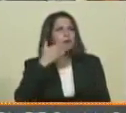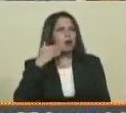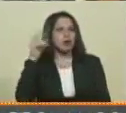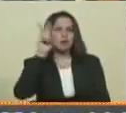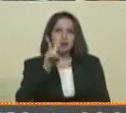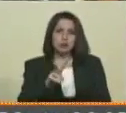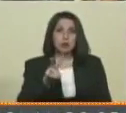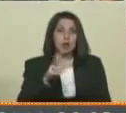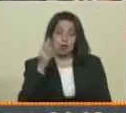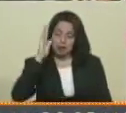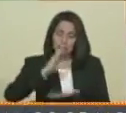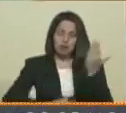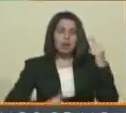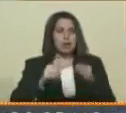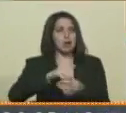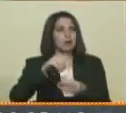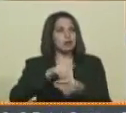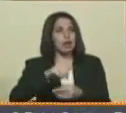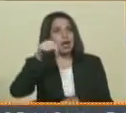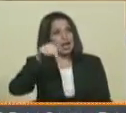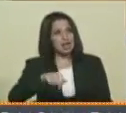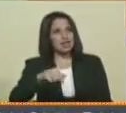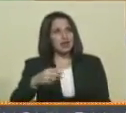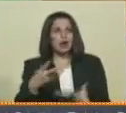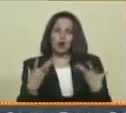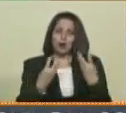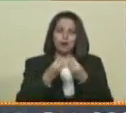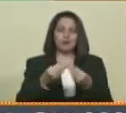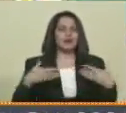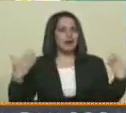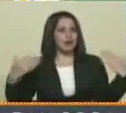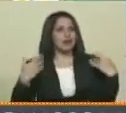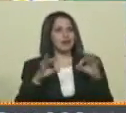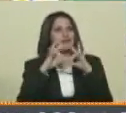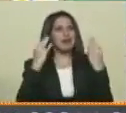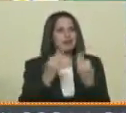salgan a votar y aquí estoy contenta y feliz en familia votando.